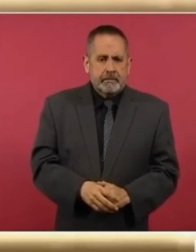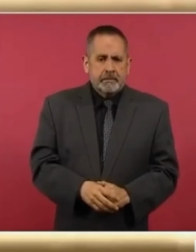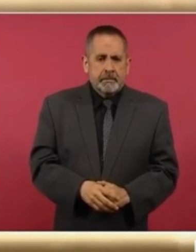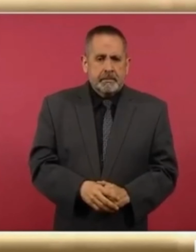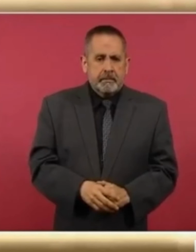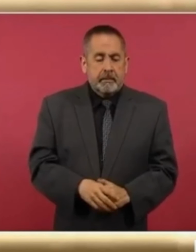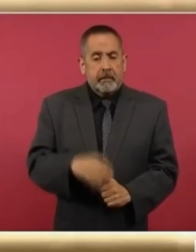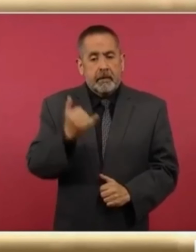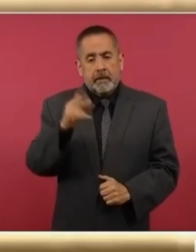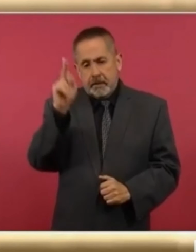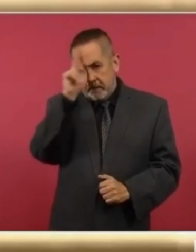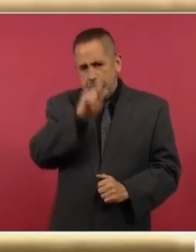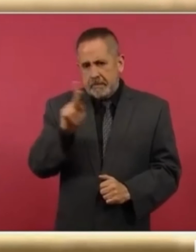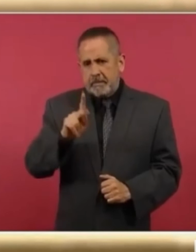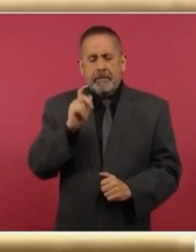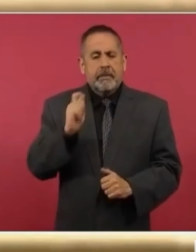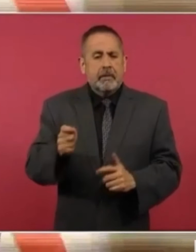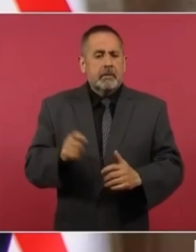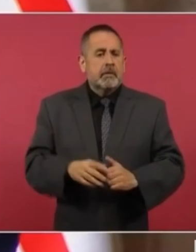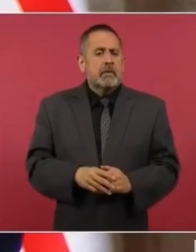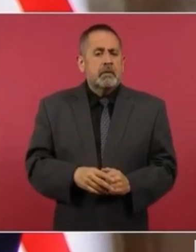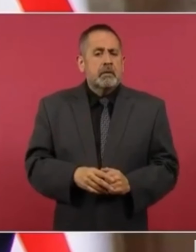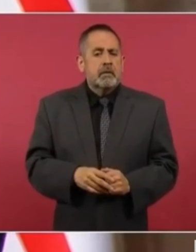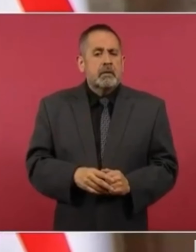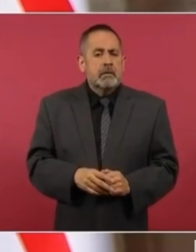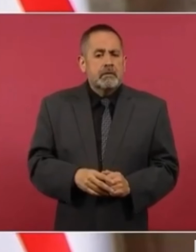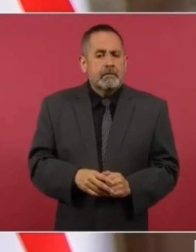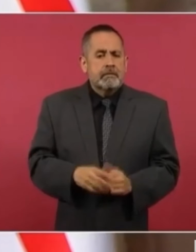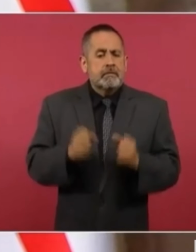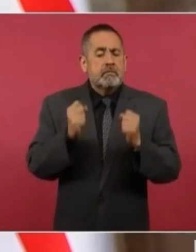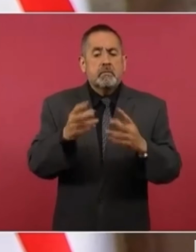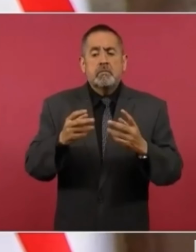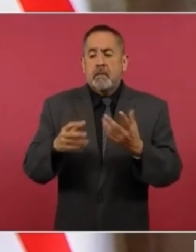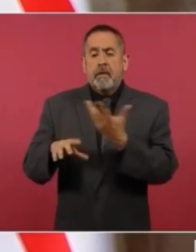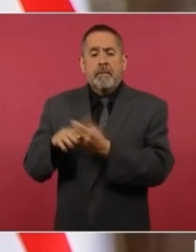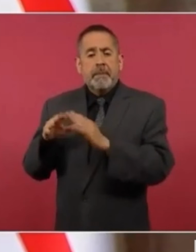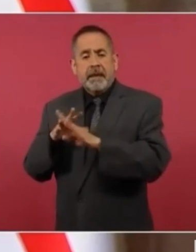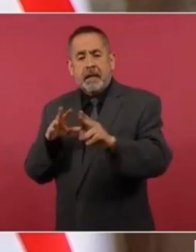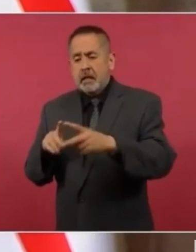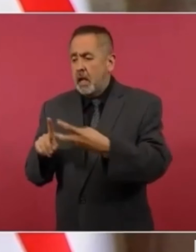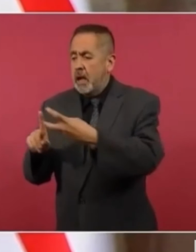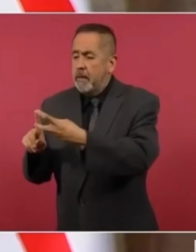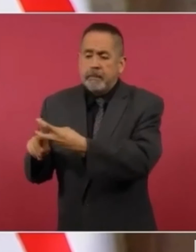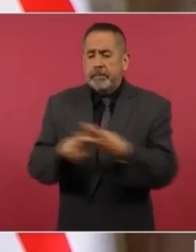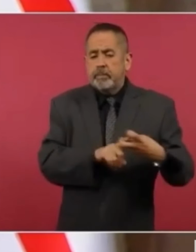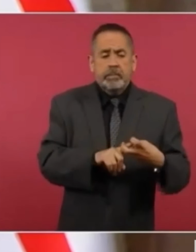Y lo peor es que muchos migrantes son secuestrados